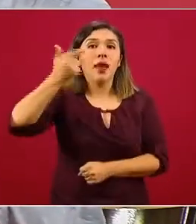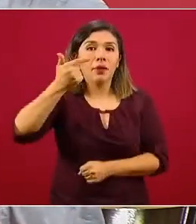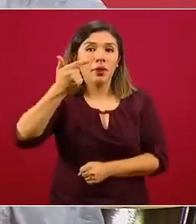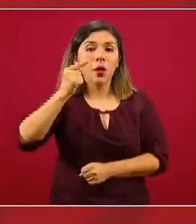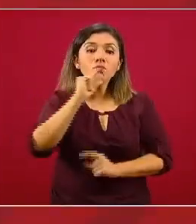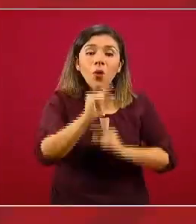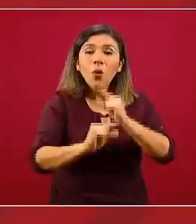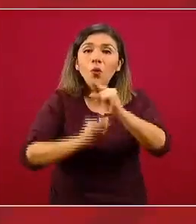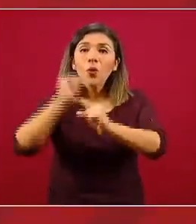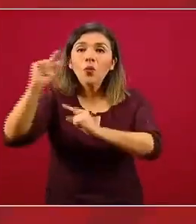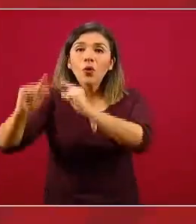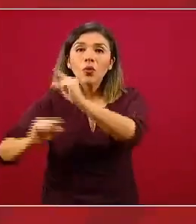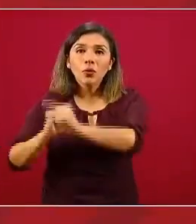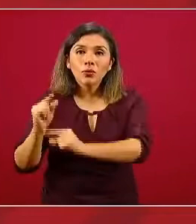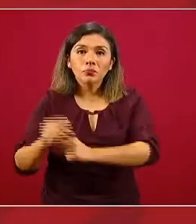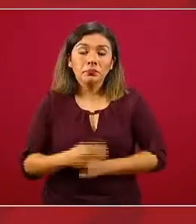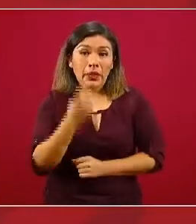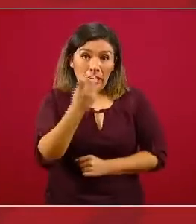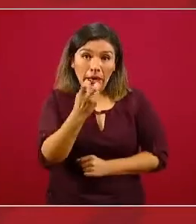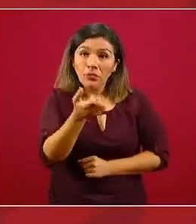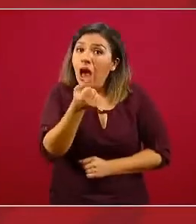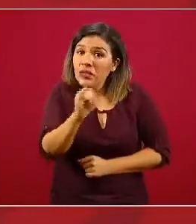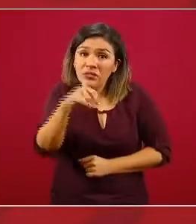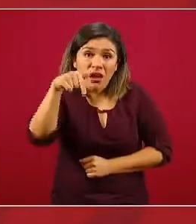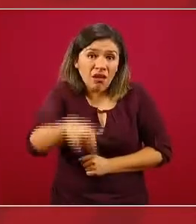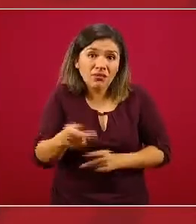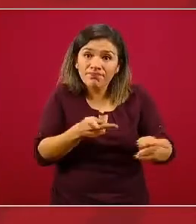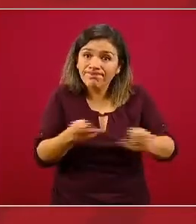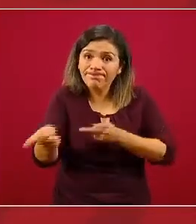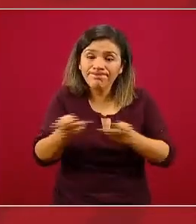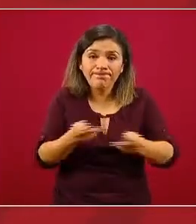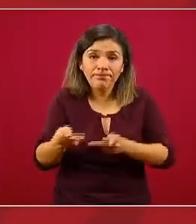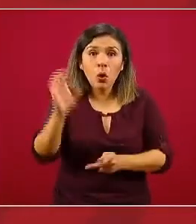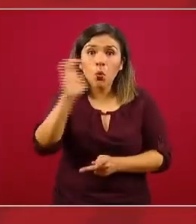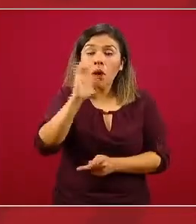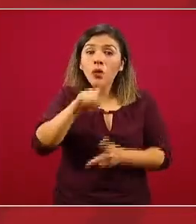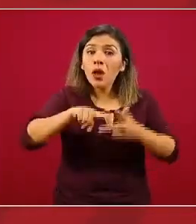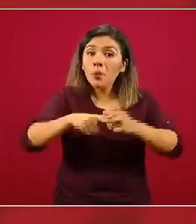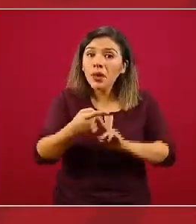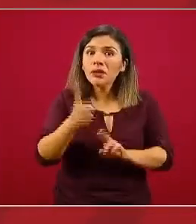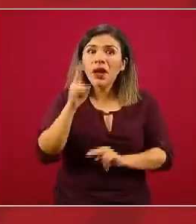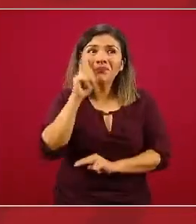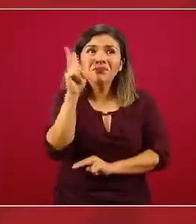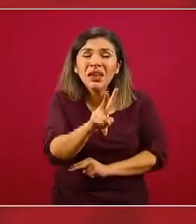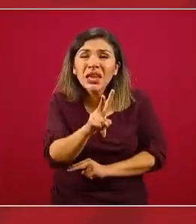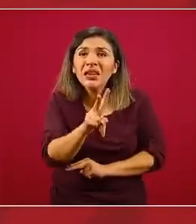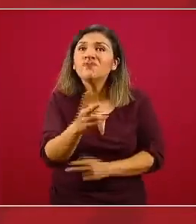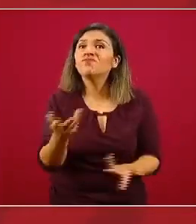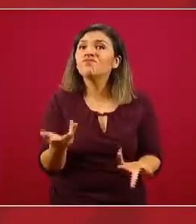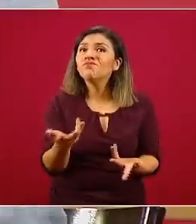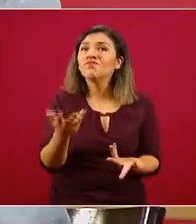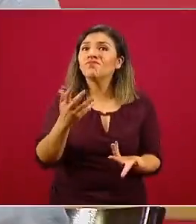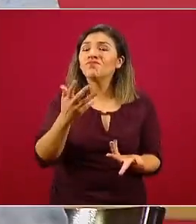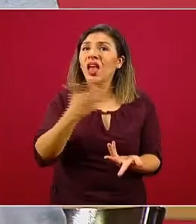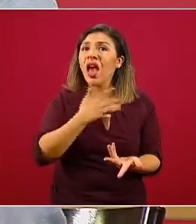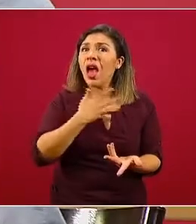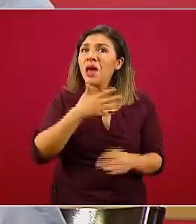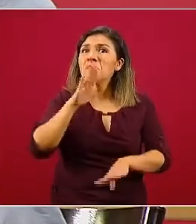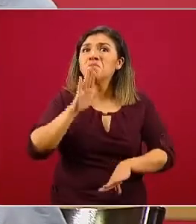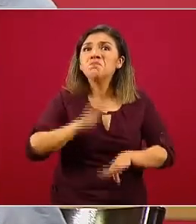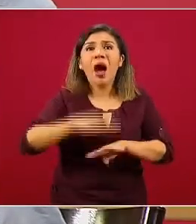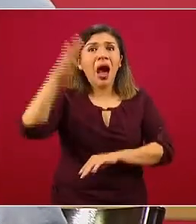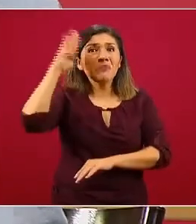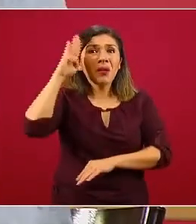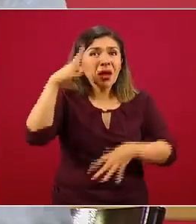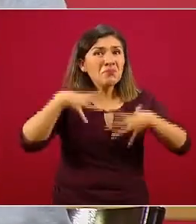forma escalonada. Y eso es lo que vamos a hacer. En el momento que se empezaran a presentar cambios en el comportamiento de